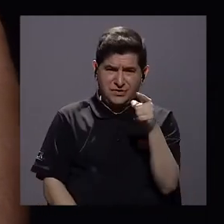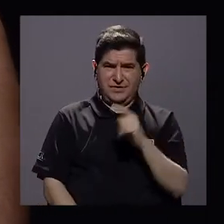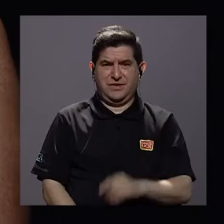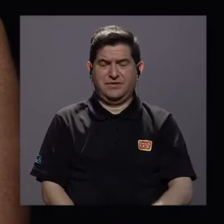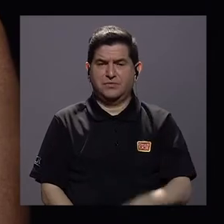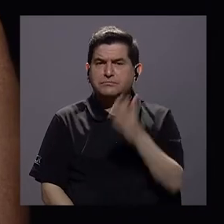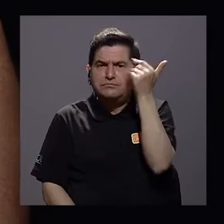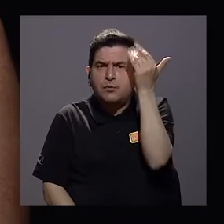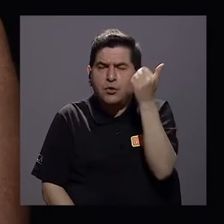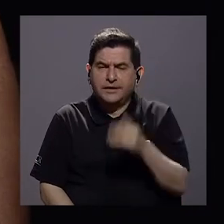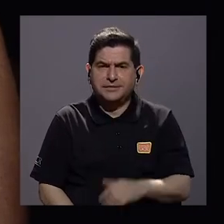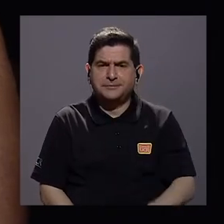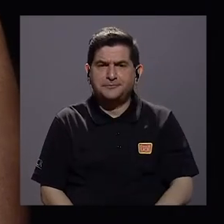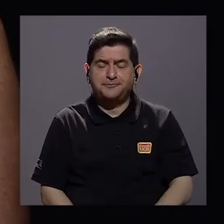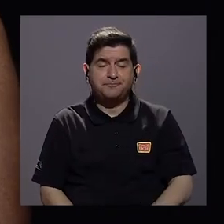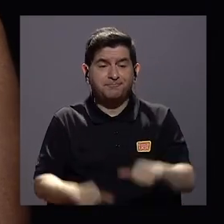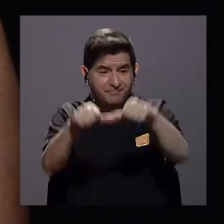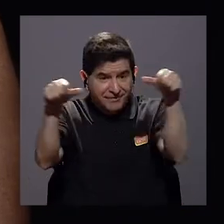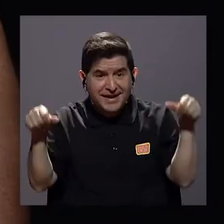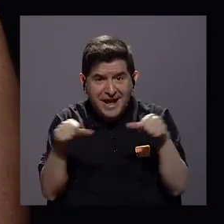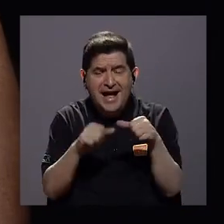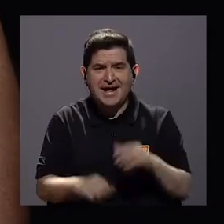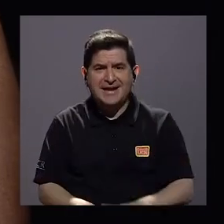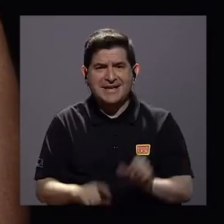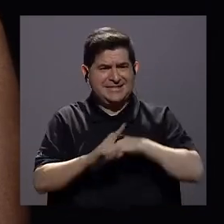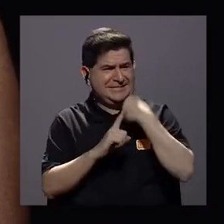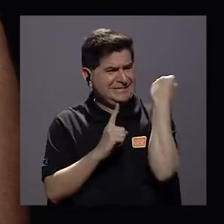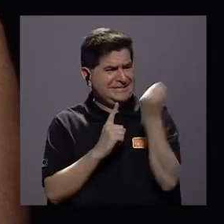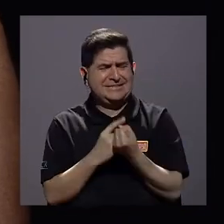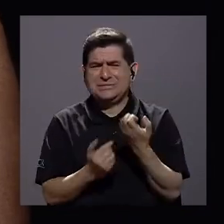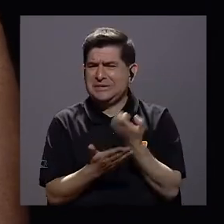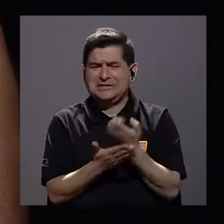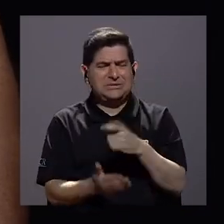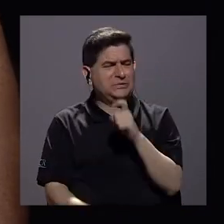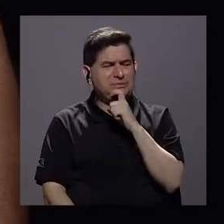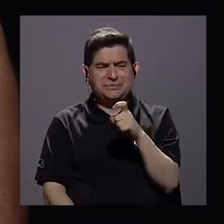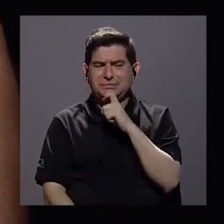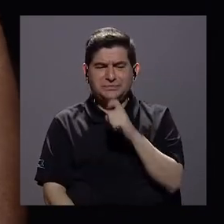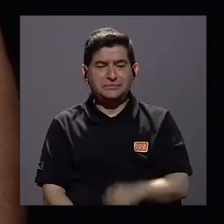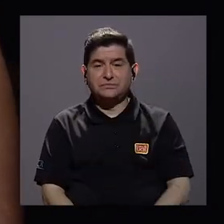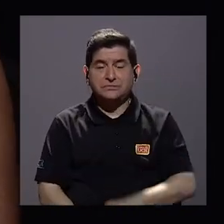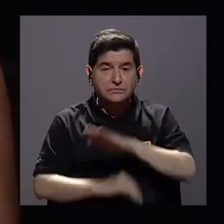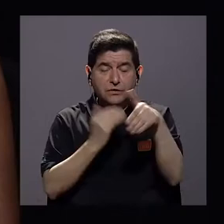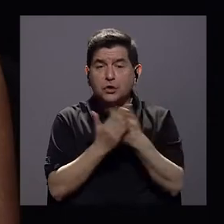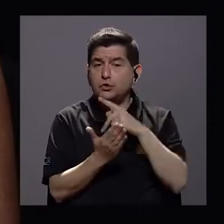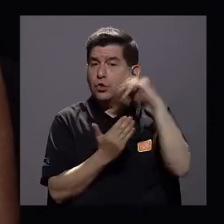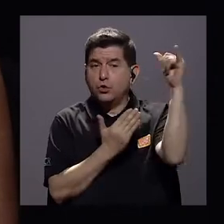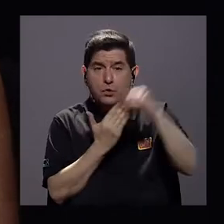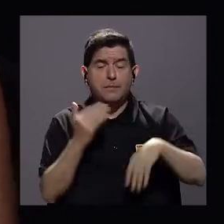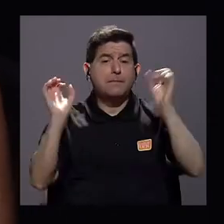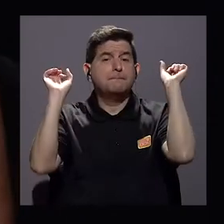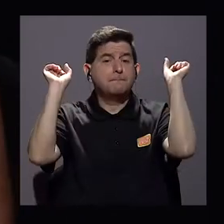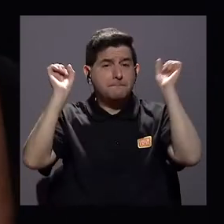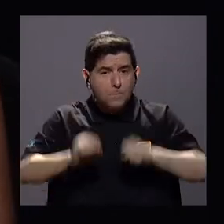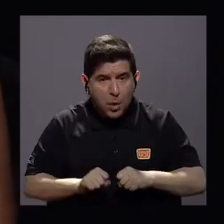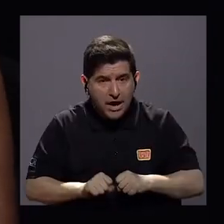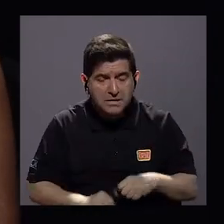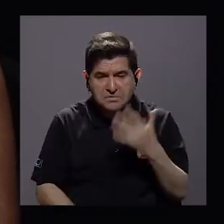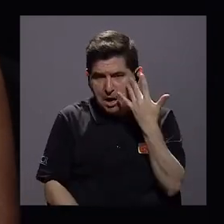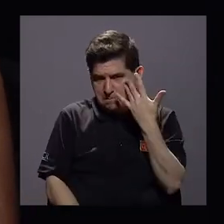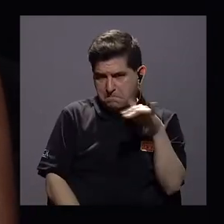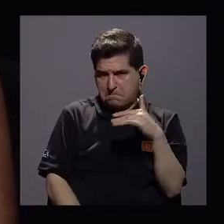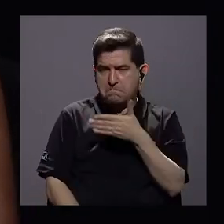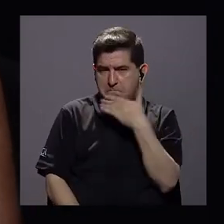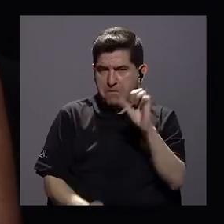muy confundido porque obviamente es un sector que está en una condición económica difícil donde cualquier proyecto podría